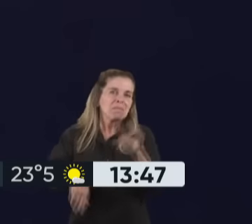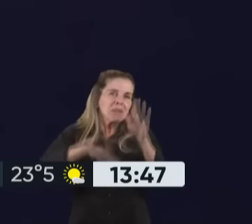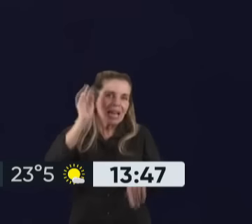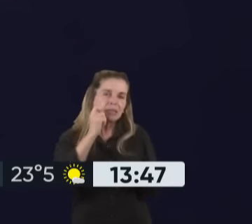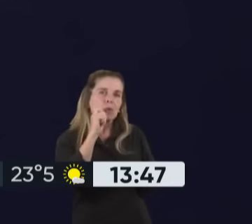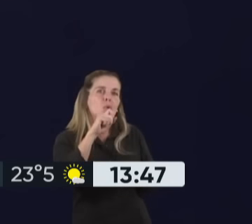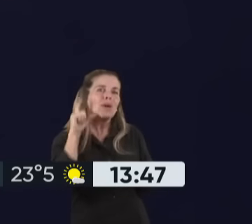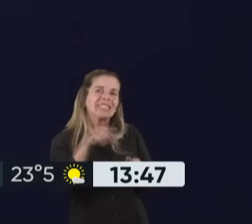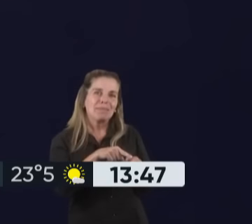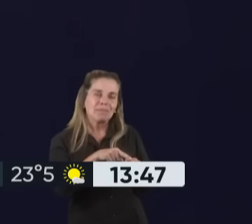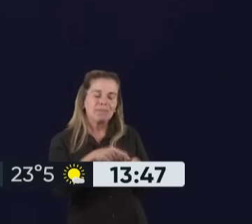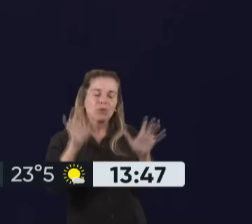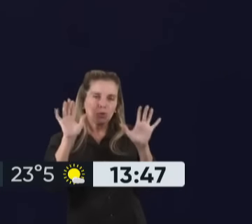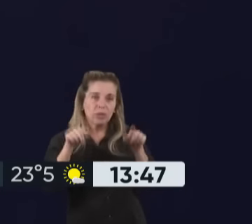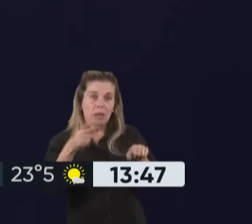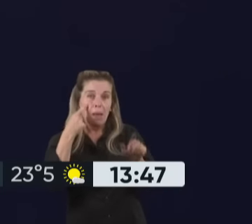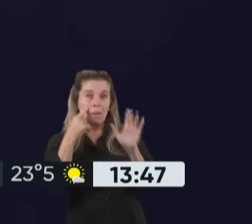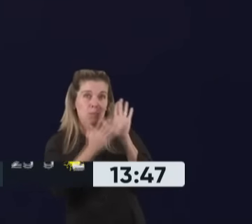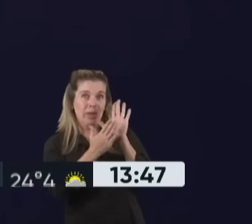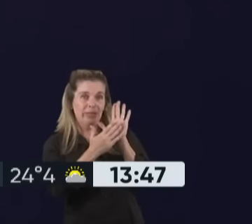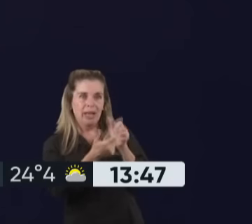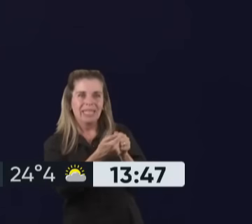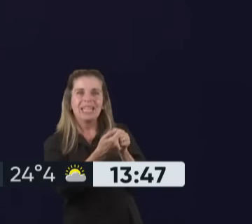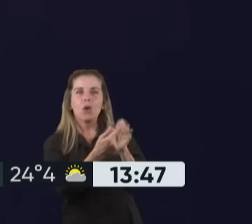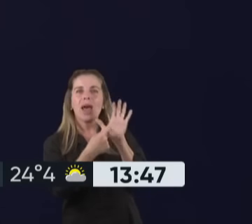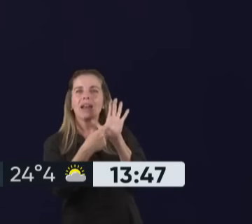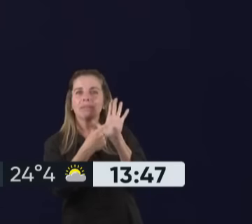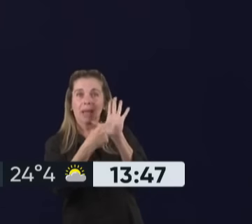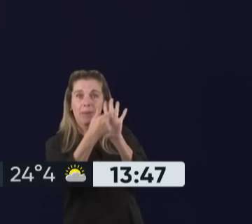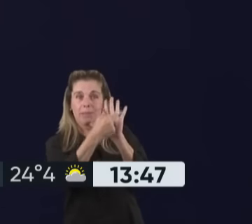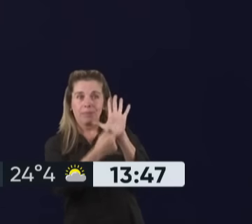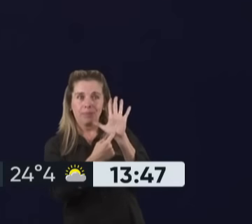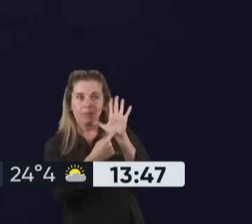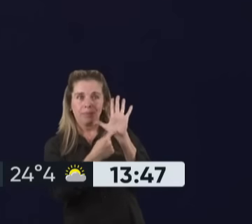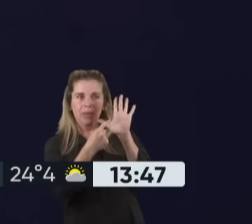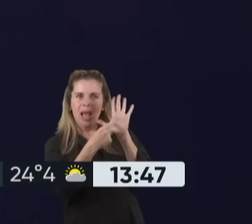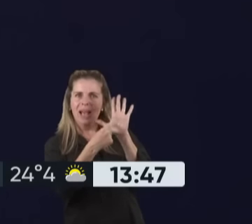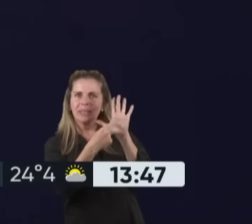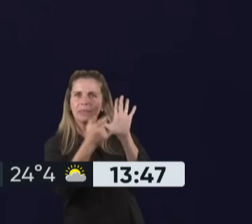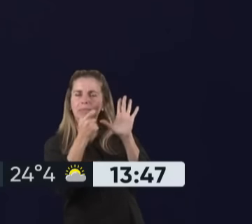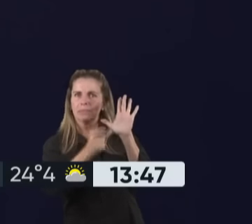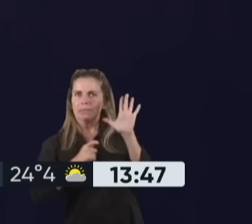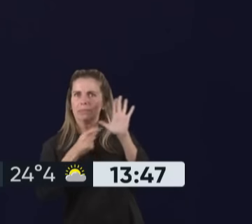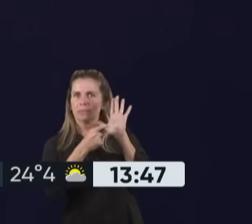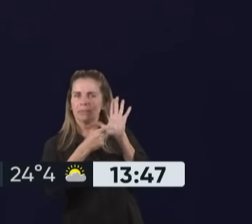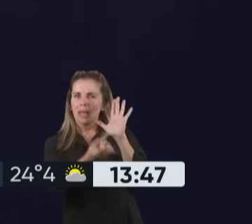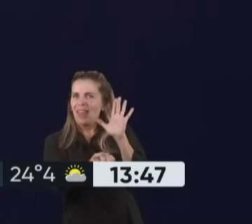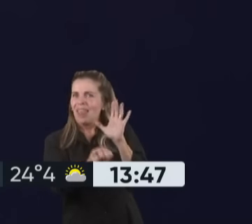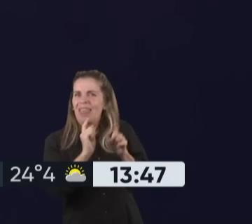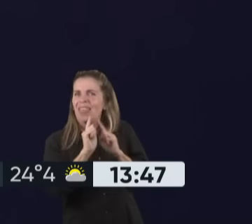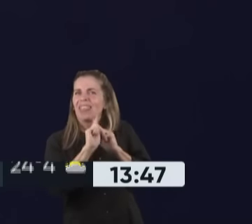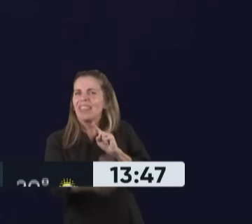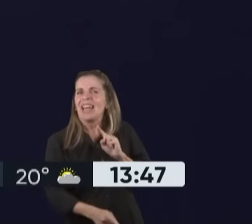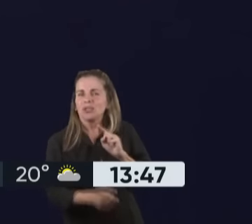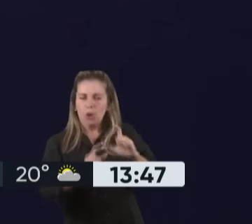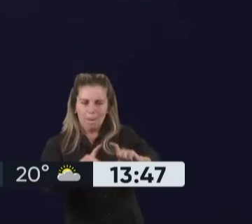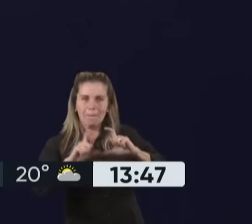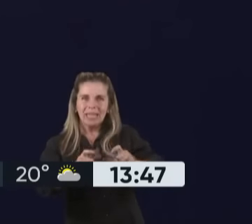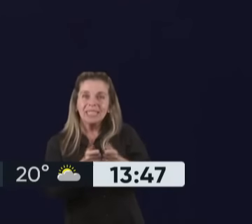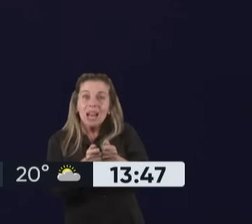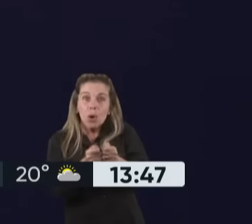¿cómo va a ser el mensaje? Acá se los muestro. Va a haber un mensaje que va a salir directamente en la